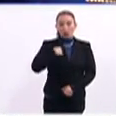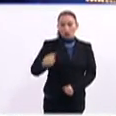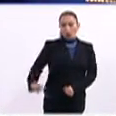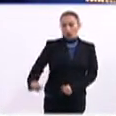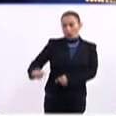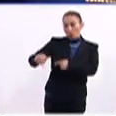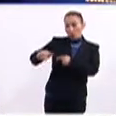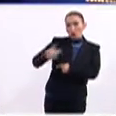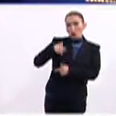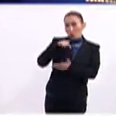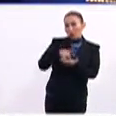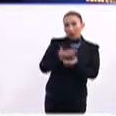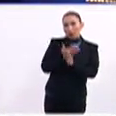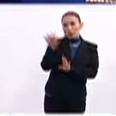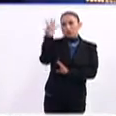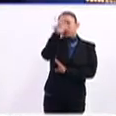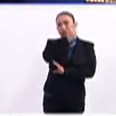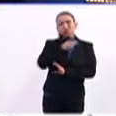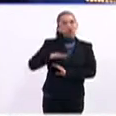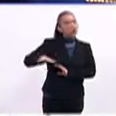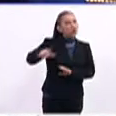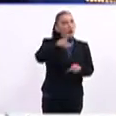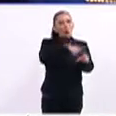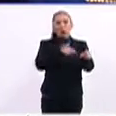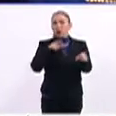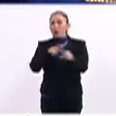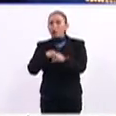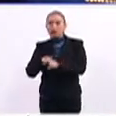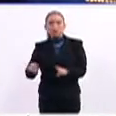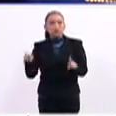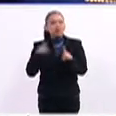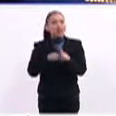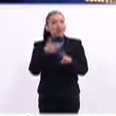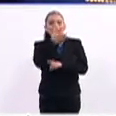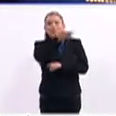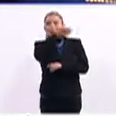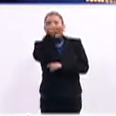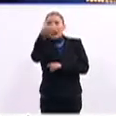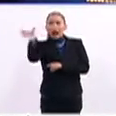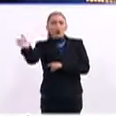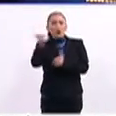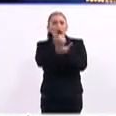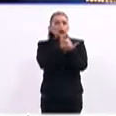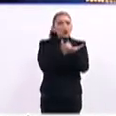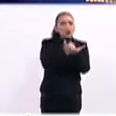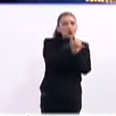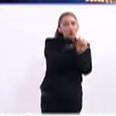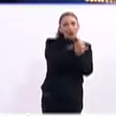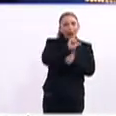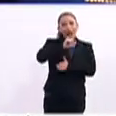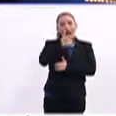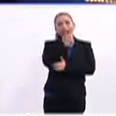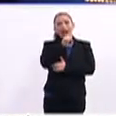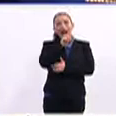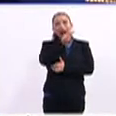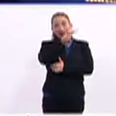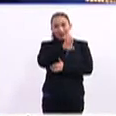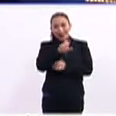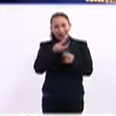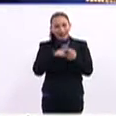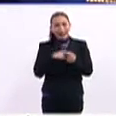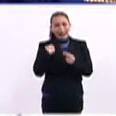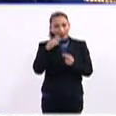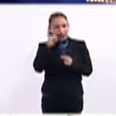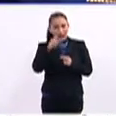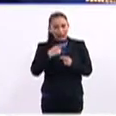Crecí en un lugar muy colorido, con los campos de color azul por el agave, del